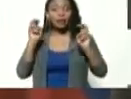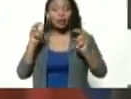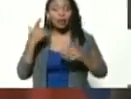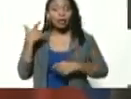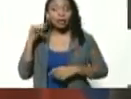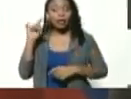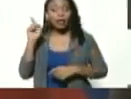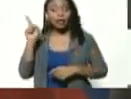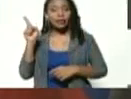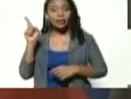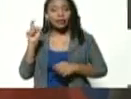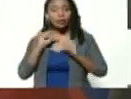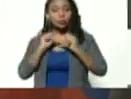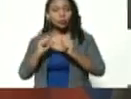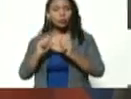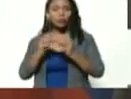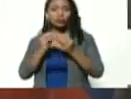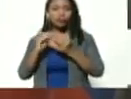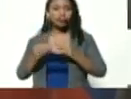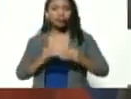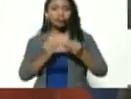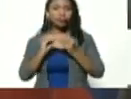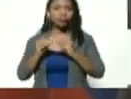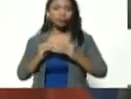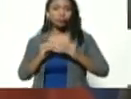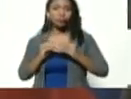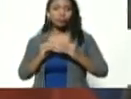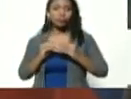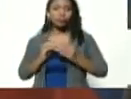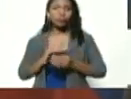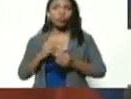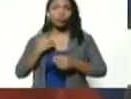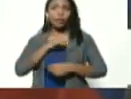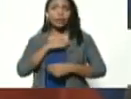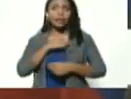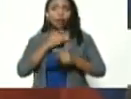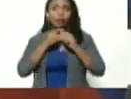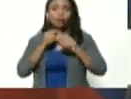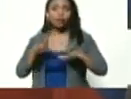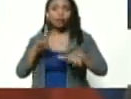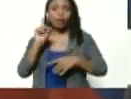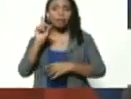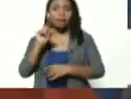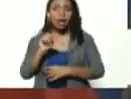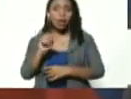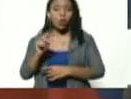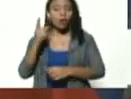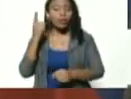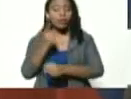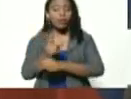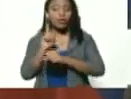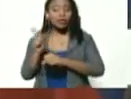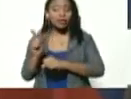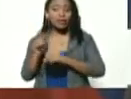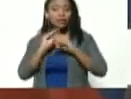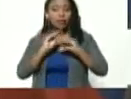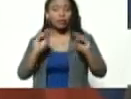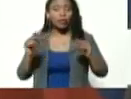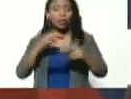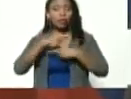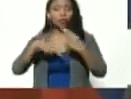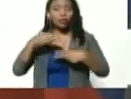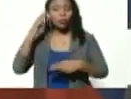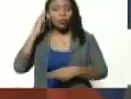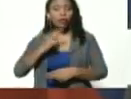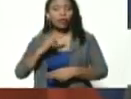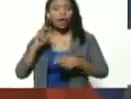ser la continentalización, continentalizar nuestra red, pero también lo que debe ser el llamado que la Revolución